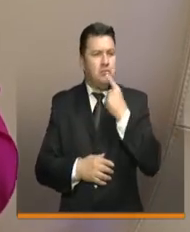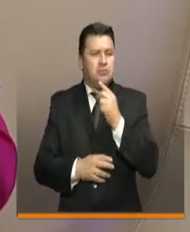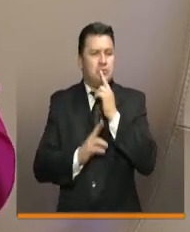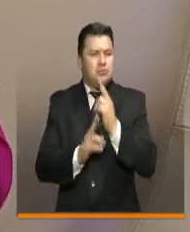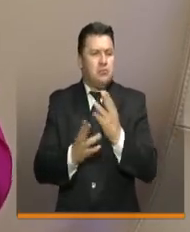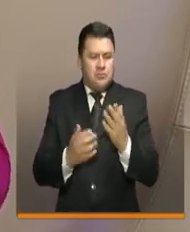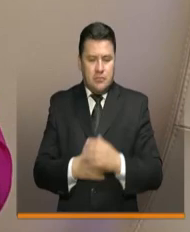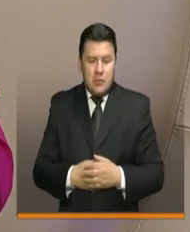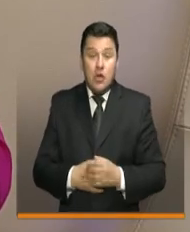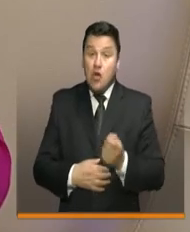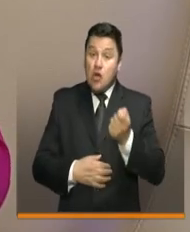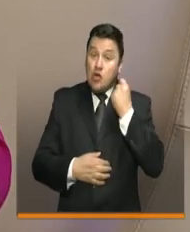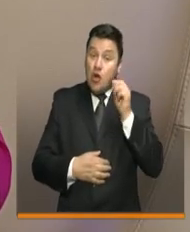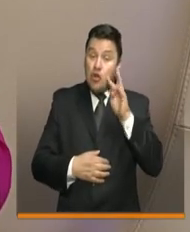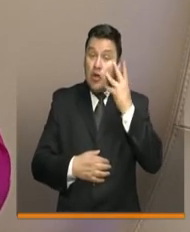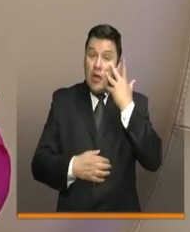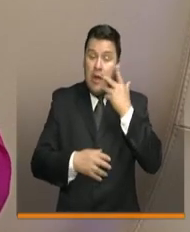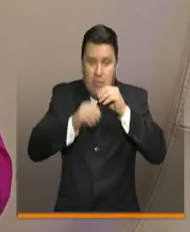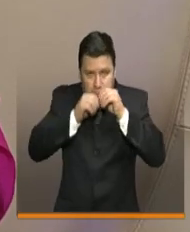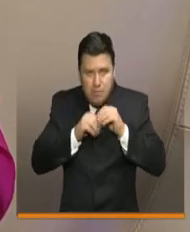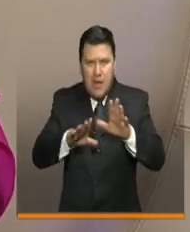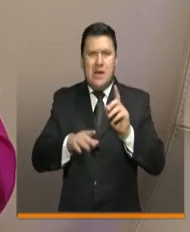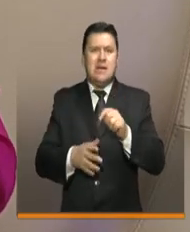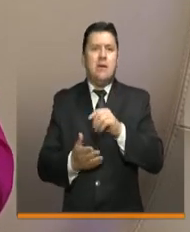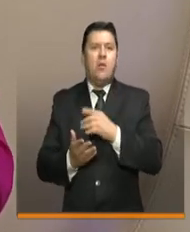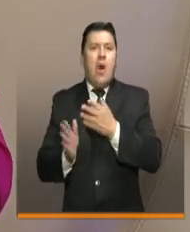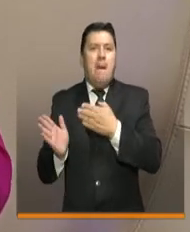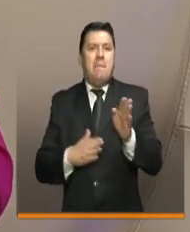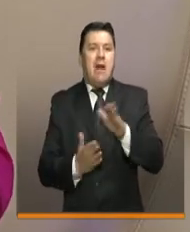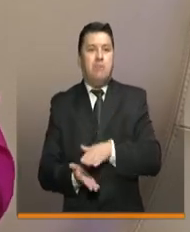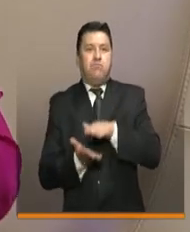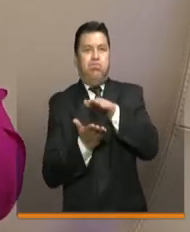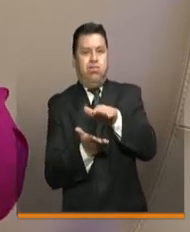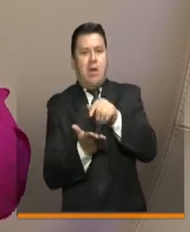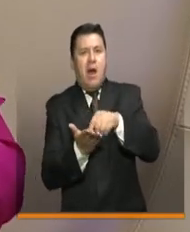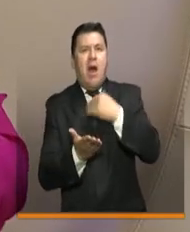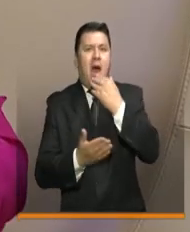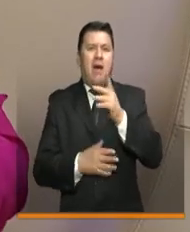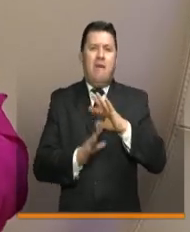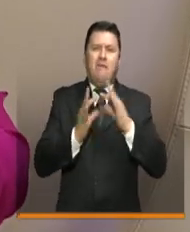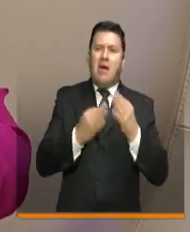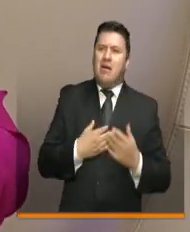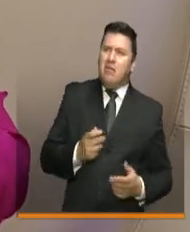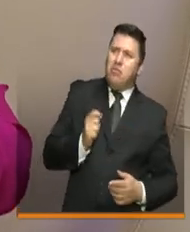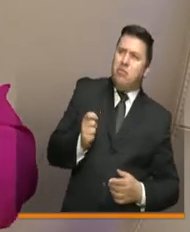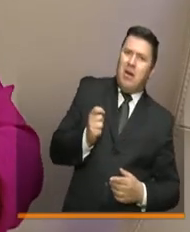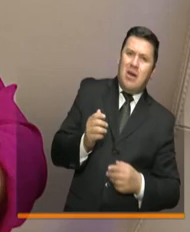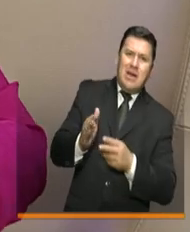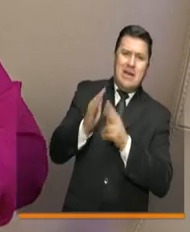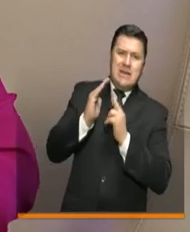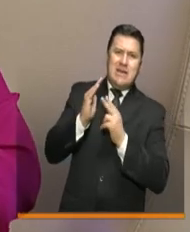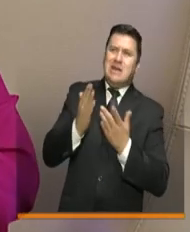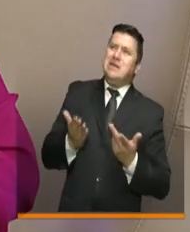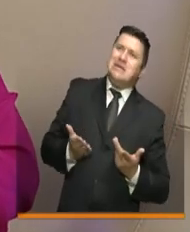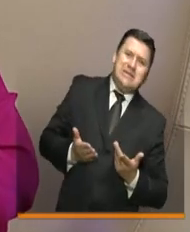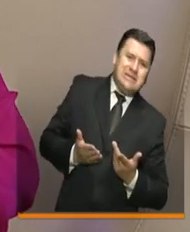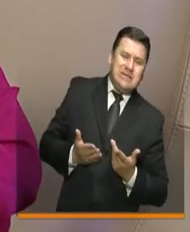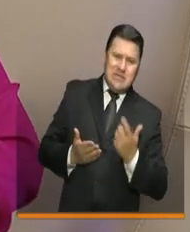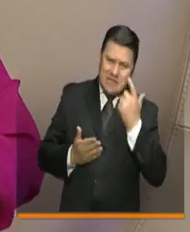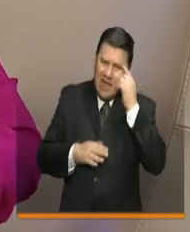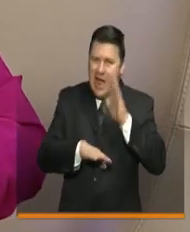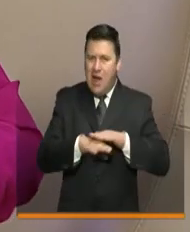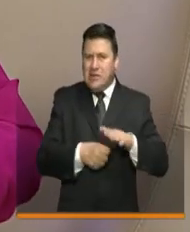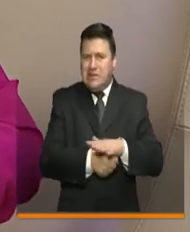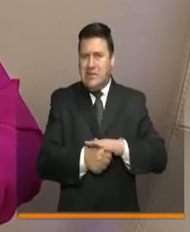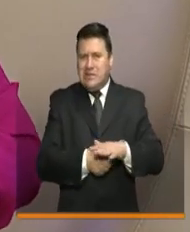resultados. Lanzamos hace 8 días el plan de auxilios para muchos jóvenes, sobre todo sus familias, en lo que ha ocasionado pues esta pandemia